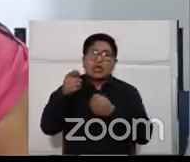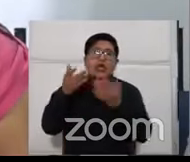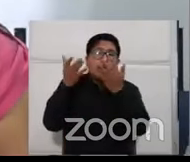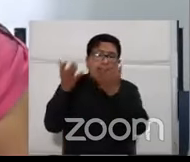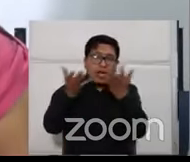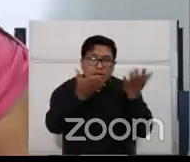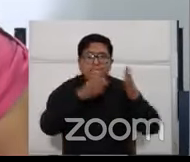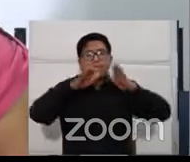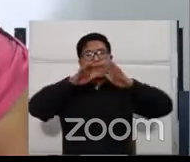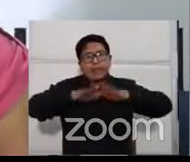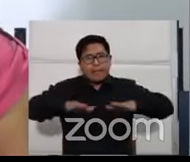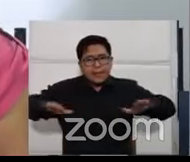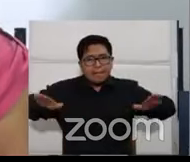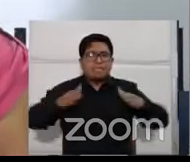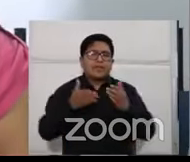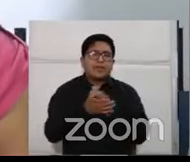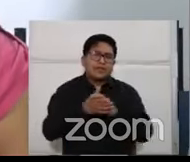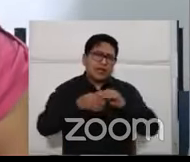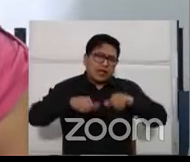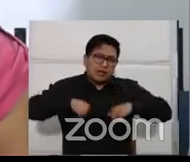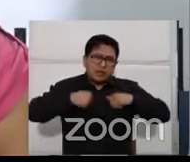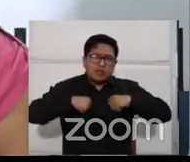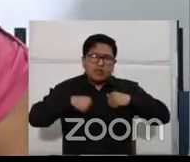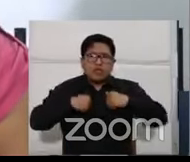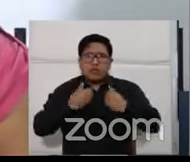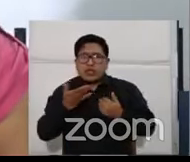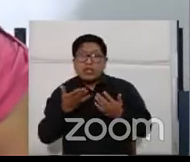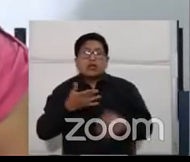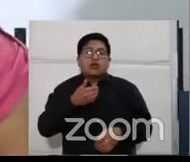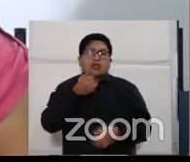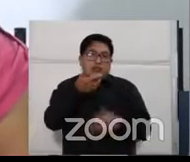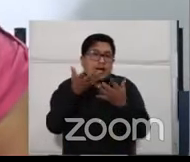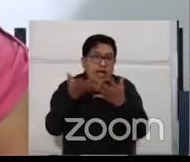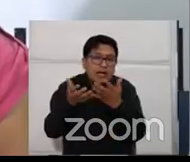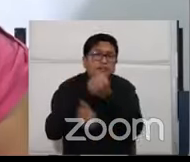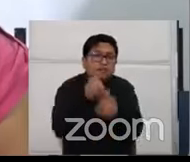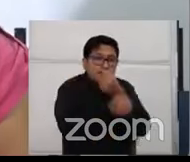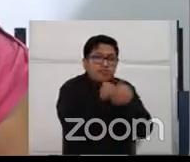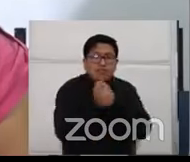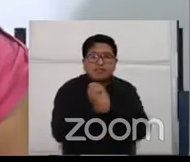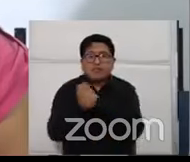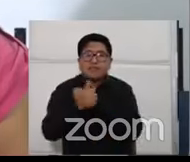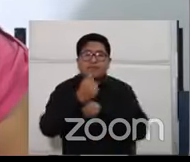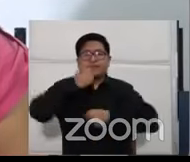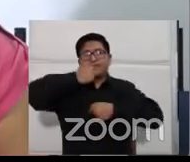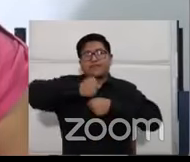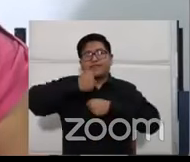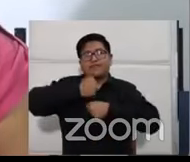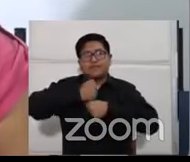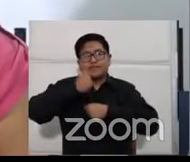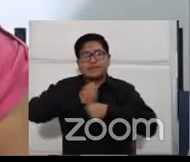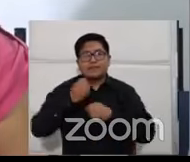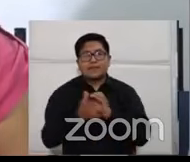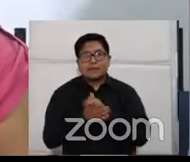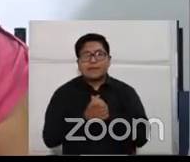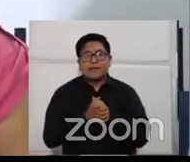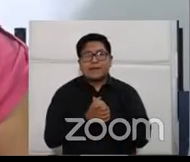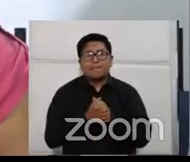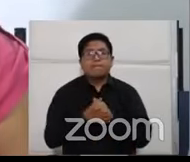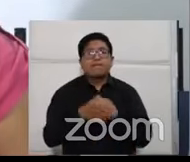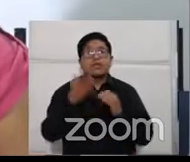las niñas y niños adolescentes a situaciones de riesgo social frente a estas dinámicas o frente a dinámicas